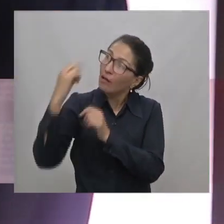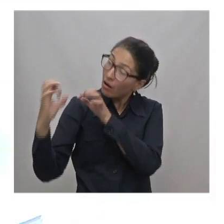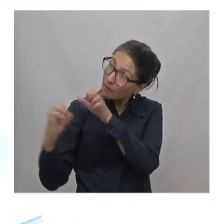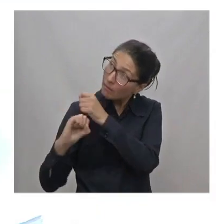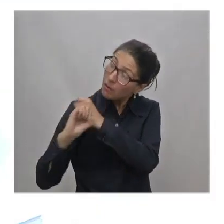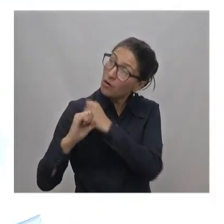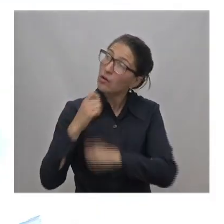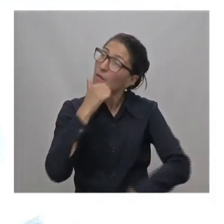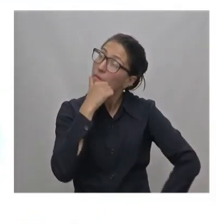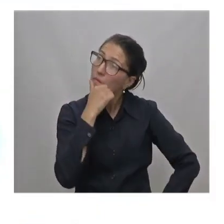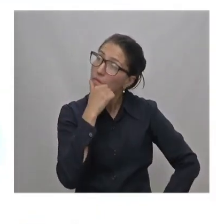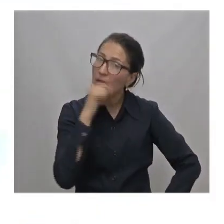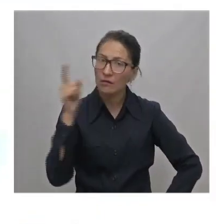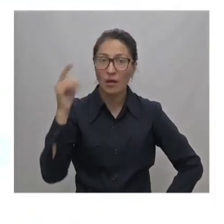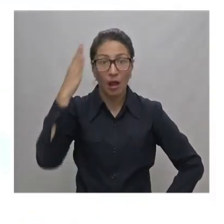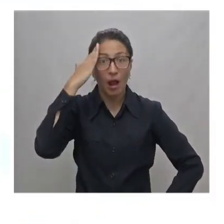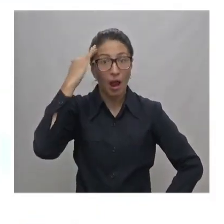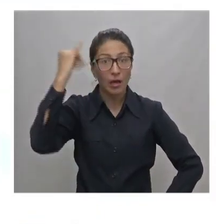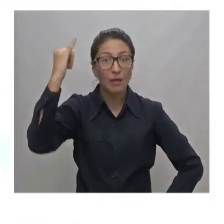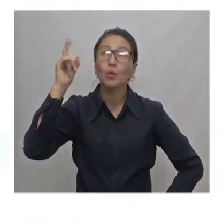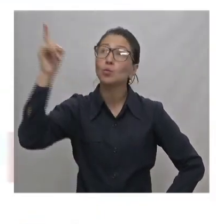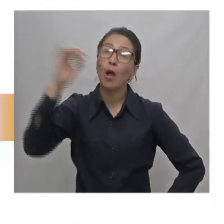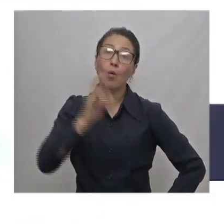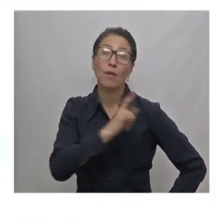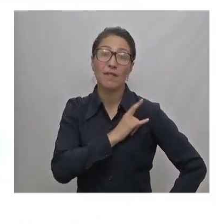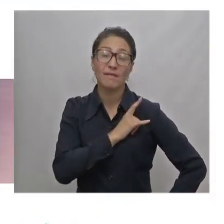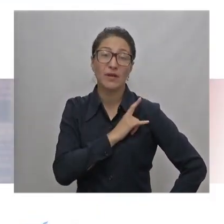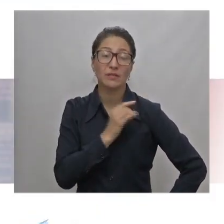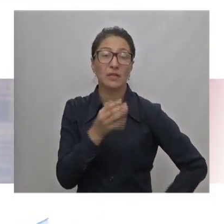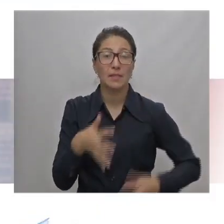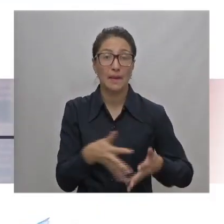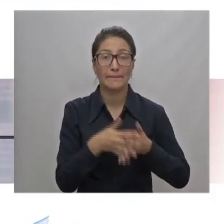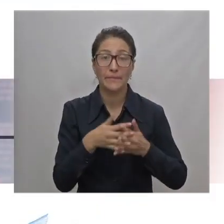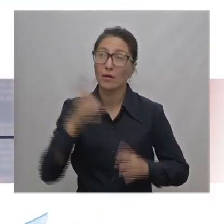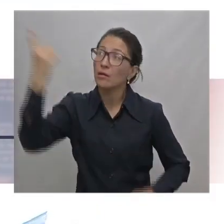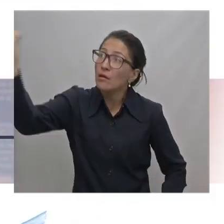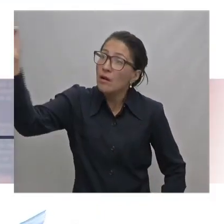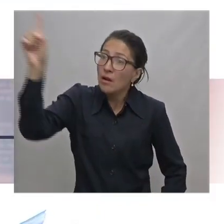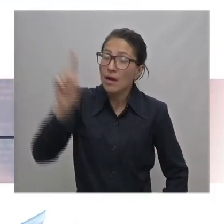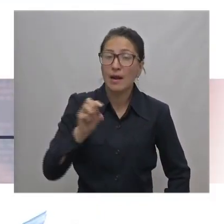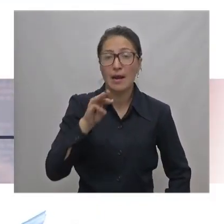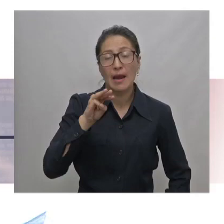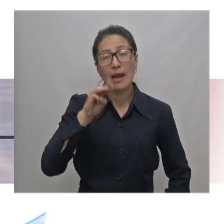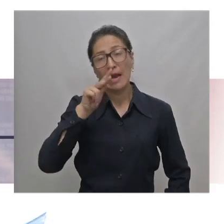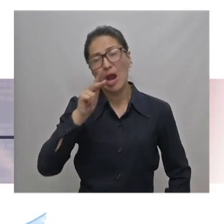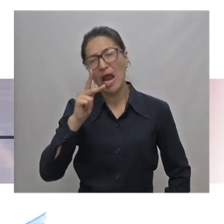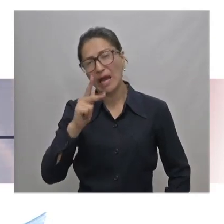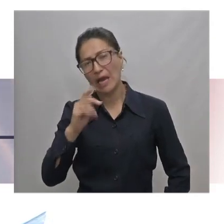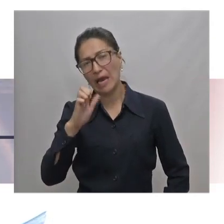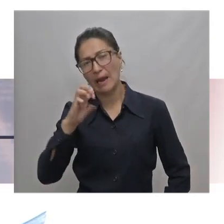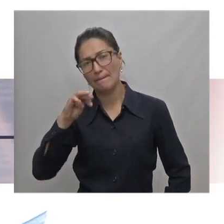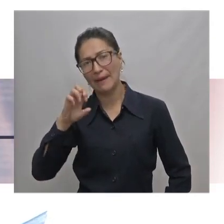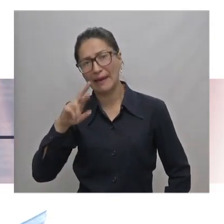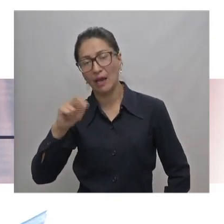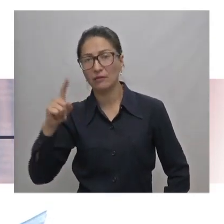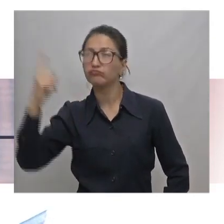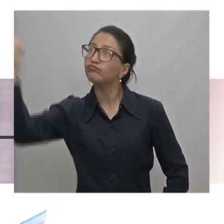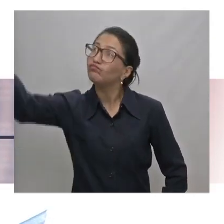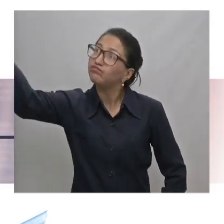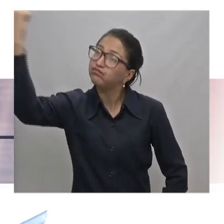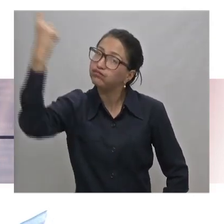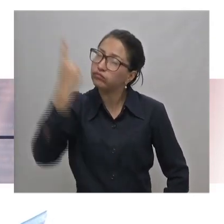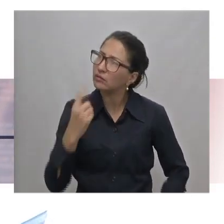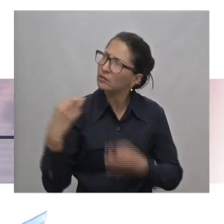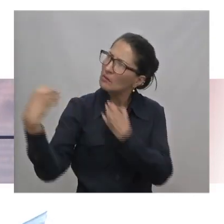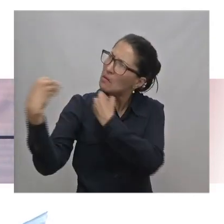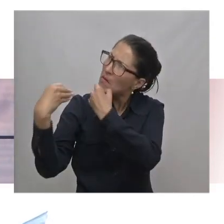Colombia. Así, la misión del académico de la Universidad de Princeton, el profesor Edwin Kemmerer, bajó de